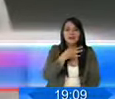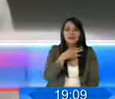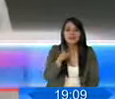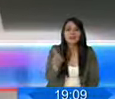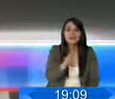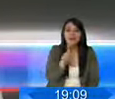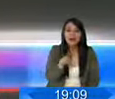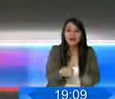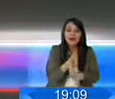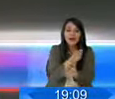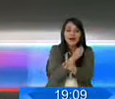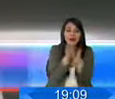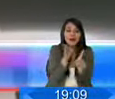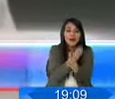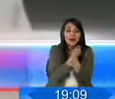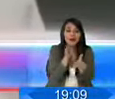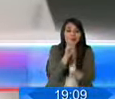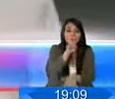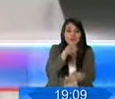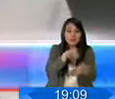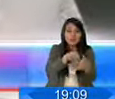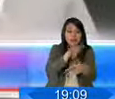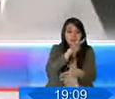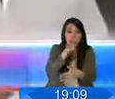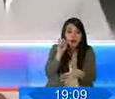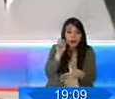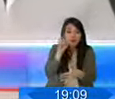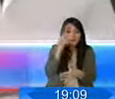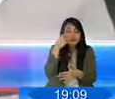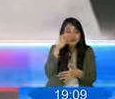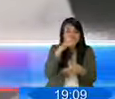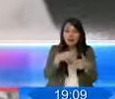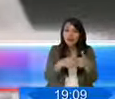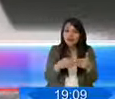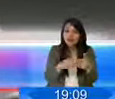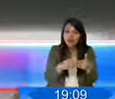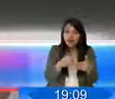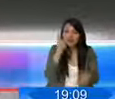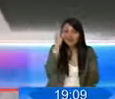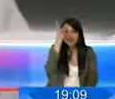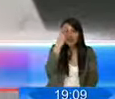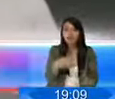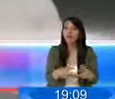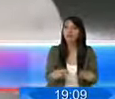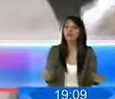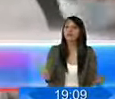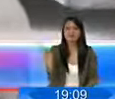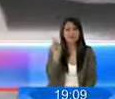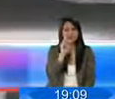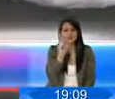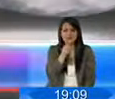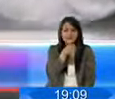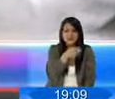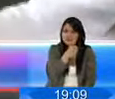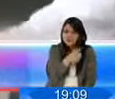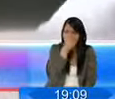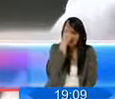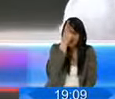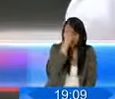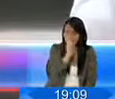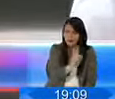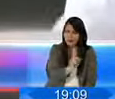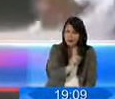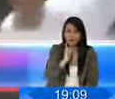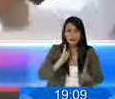hacen creer que esos 2.400, 2.500 millones de dólares que se están debatiendo, que no se va a atender